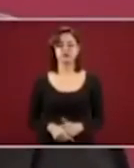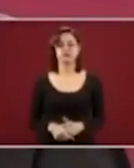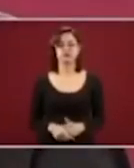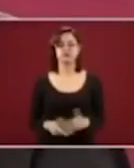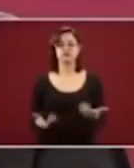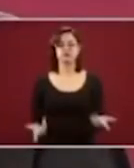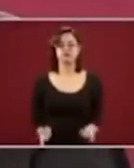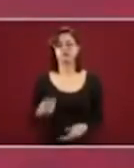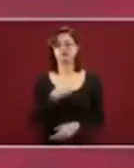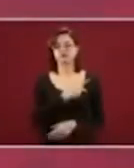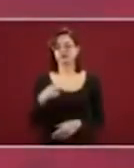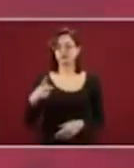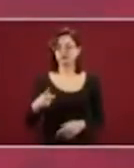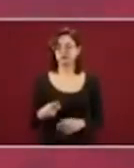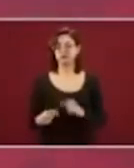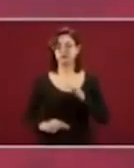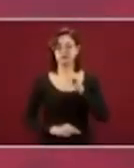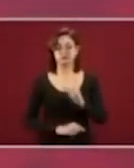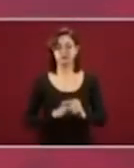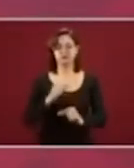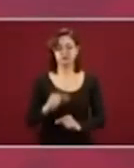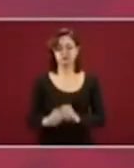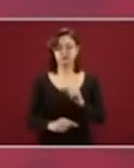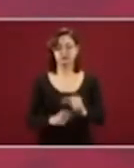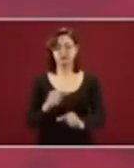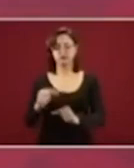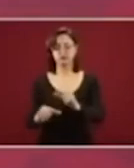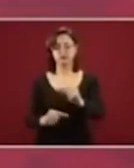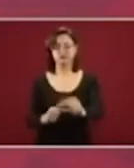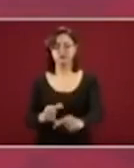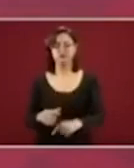cerrándole el paso a